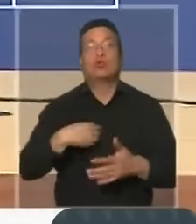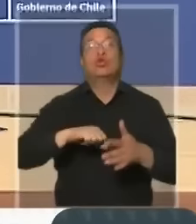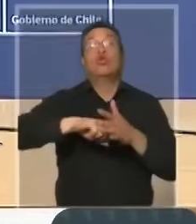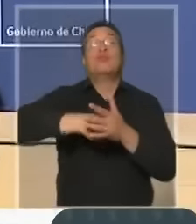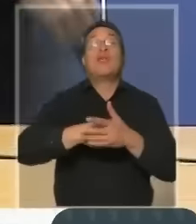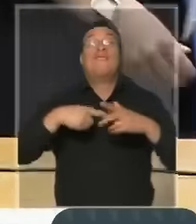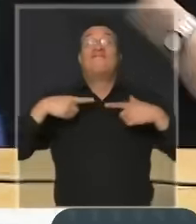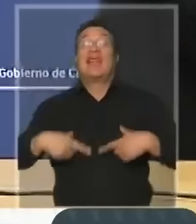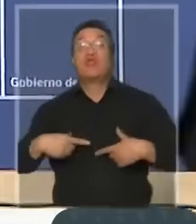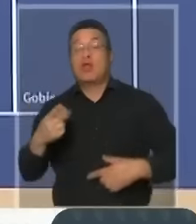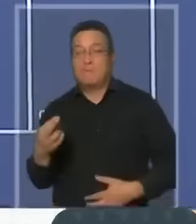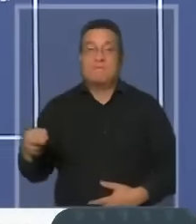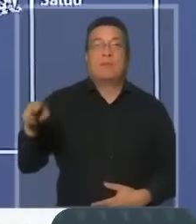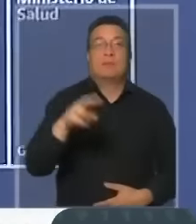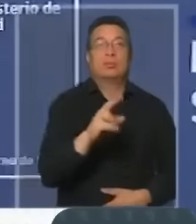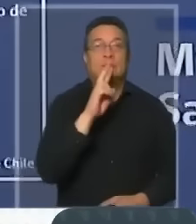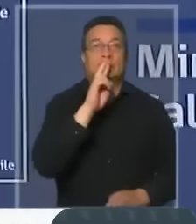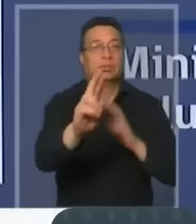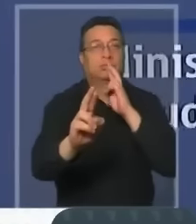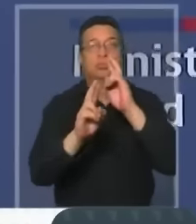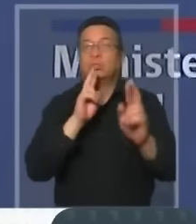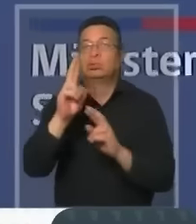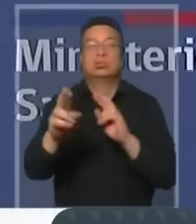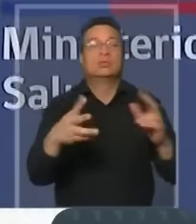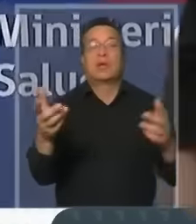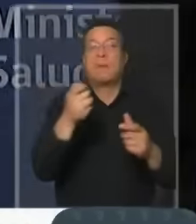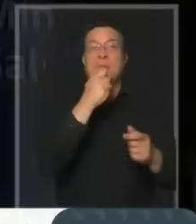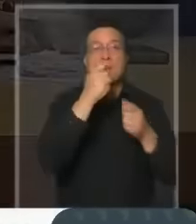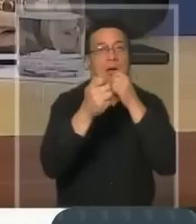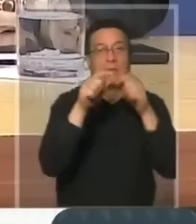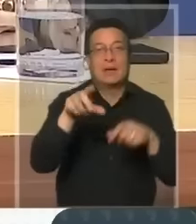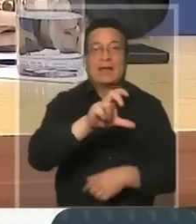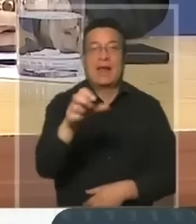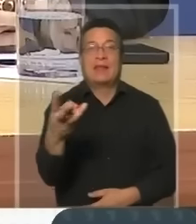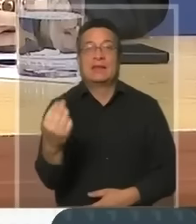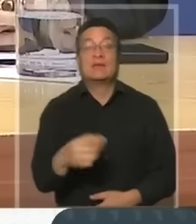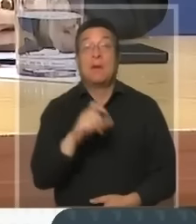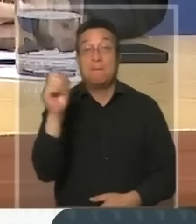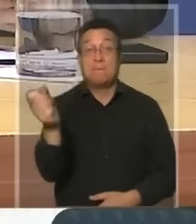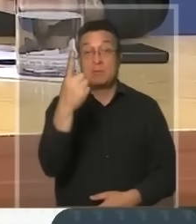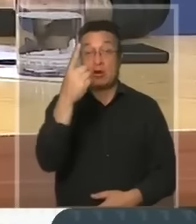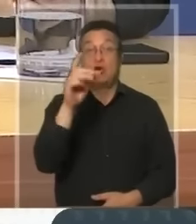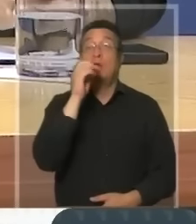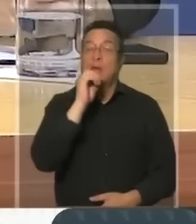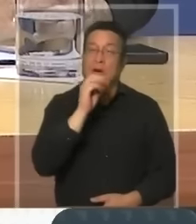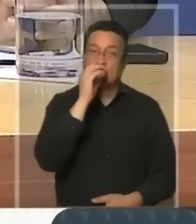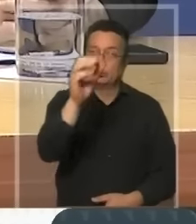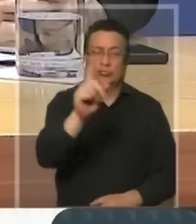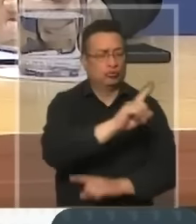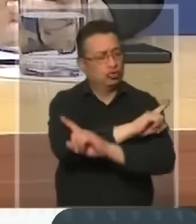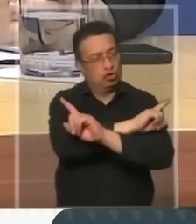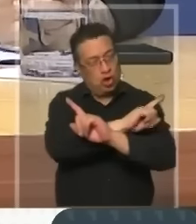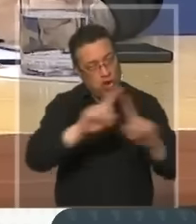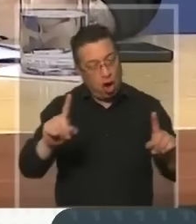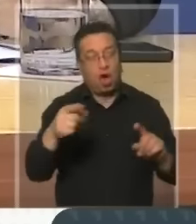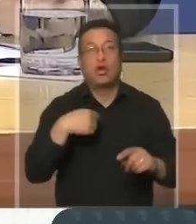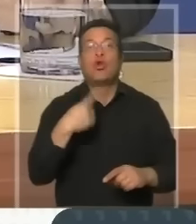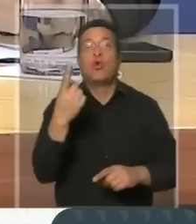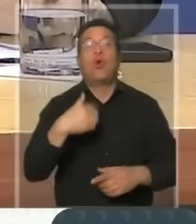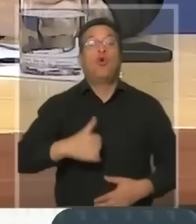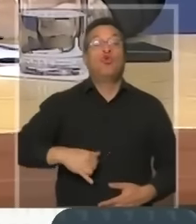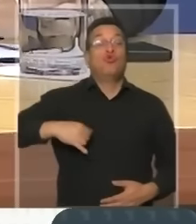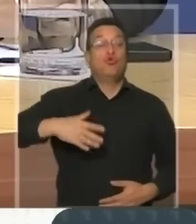vacaciones y reaccionar a las últimas revelaciones de reportajes Tele 13. En primer lugar, quiero descartar de plano que haya habido algún tipo de